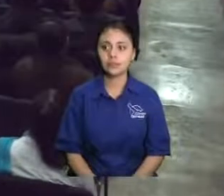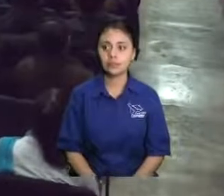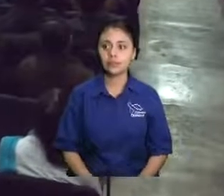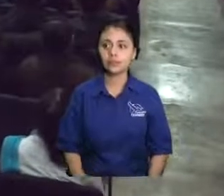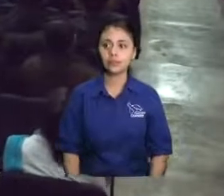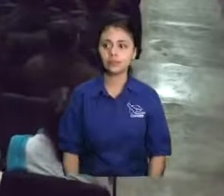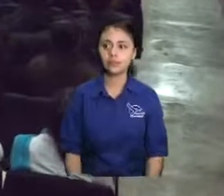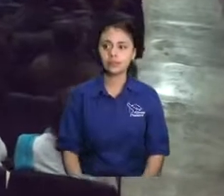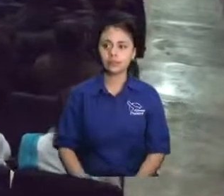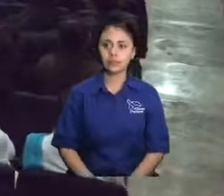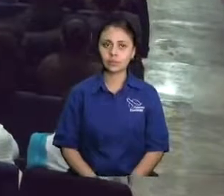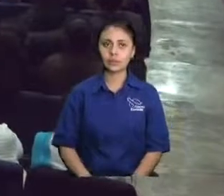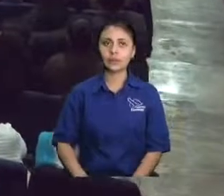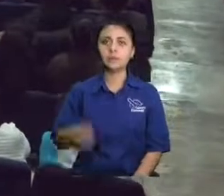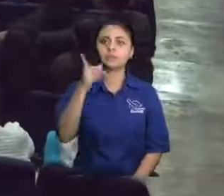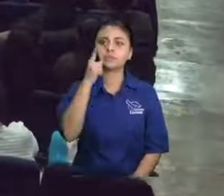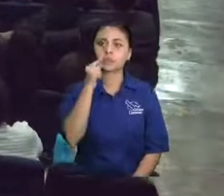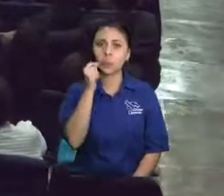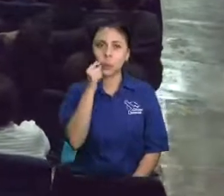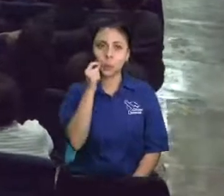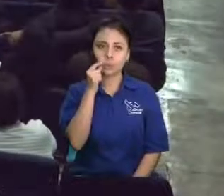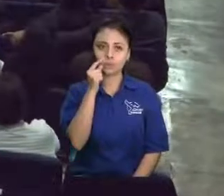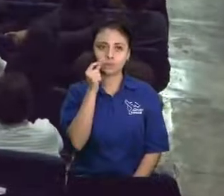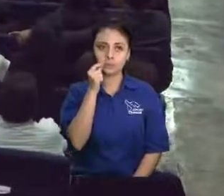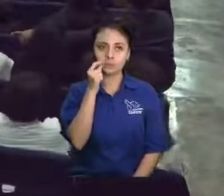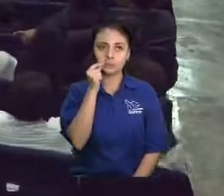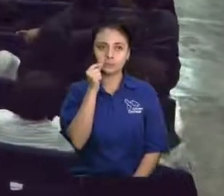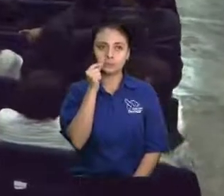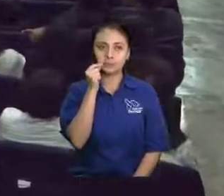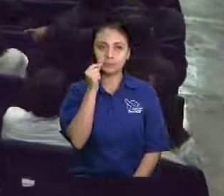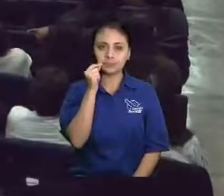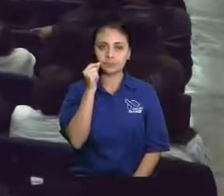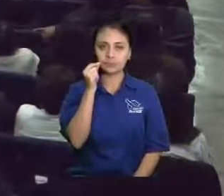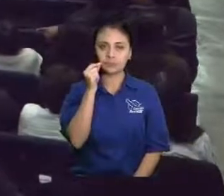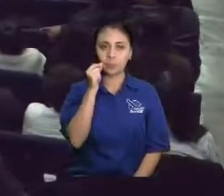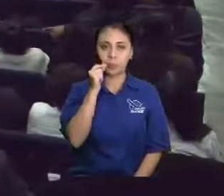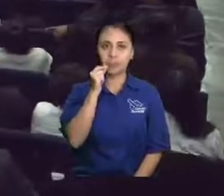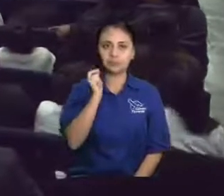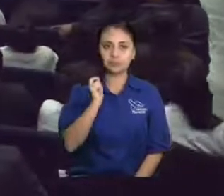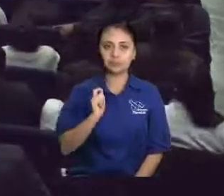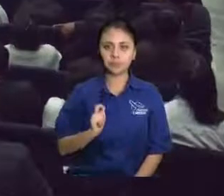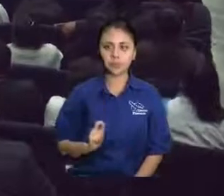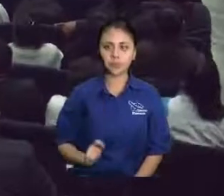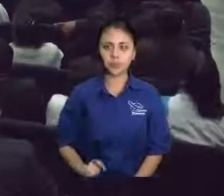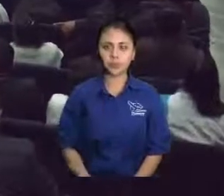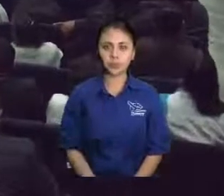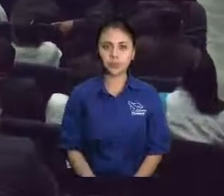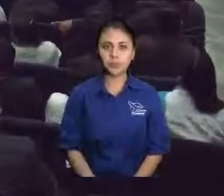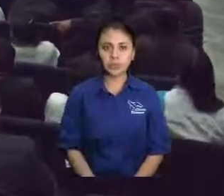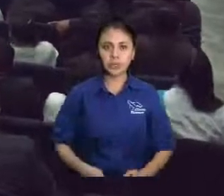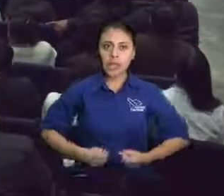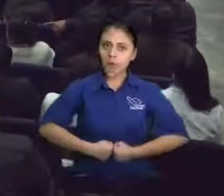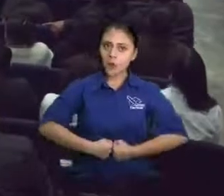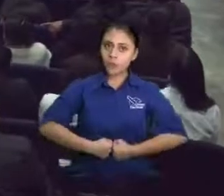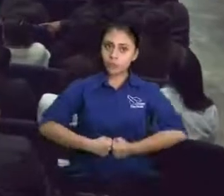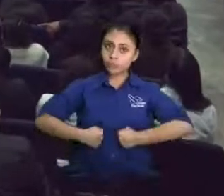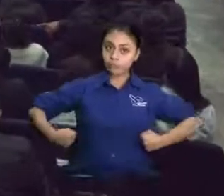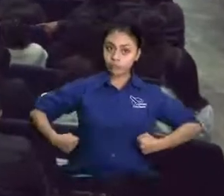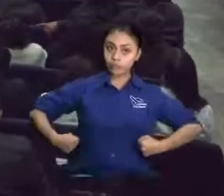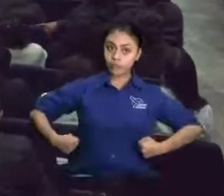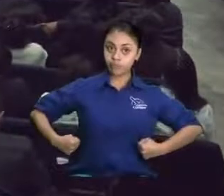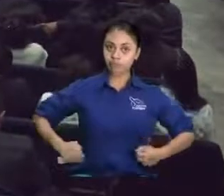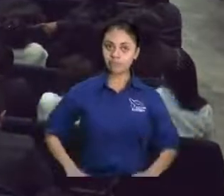No le vaya a poner, no vaya a empezar a poner a post porque eso es cosa de impíos también. No va el